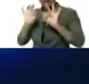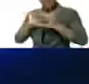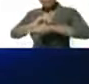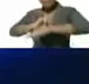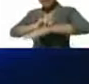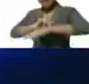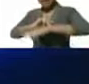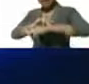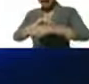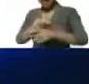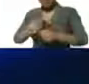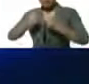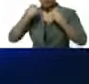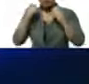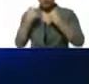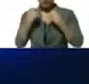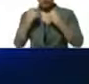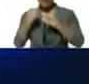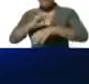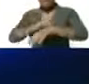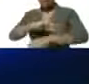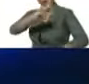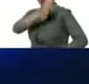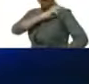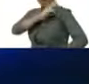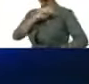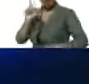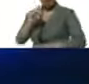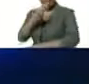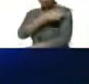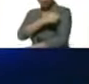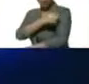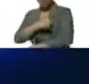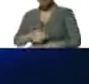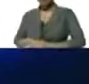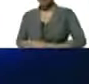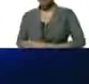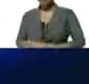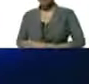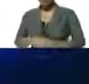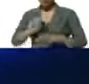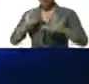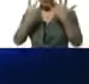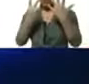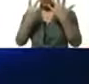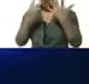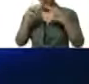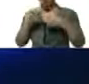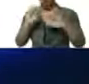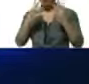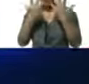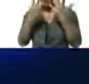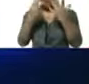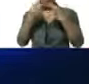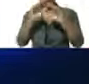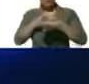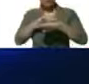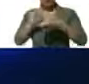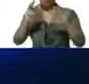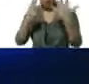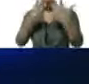medicina intensiva, también médico jefe en este hospital. Y un octavo especialista es la jefa